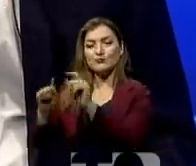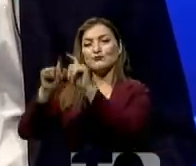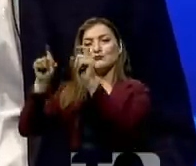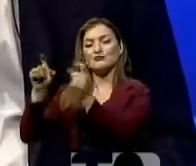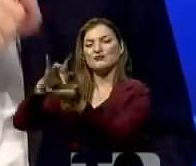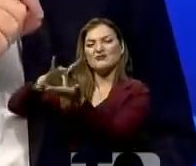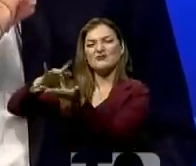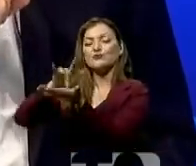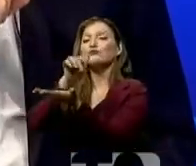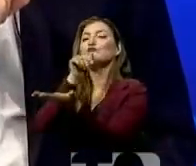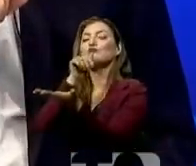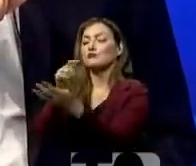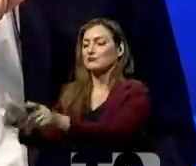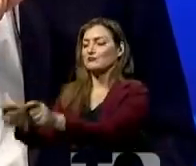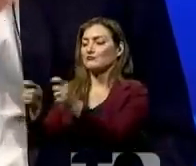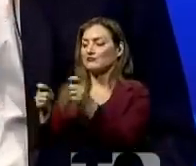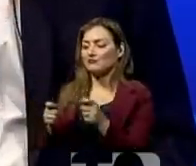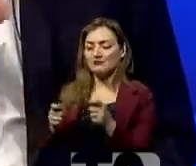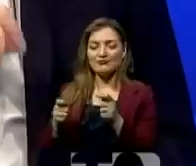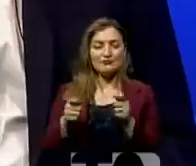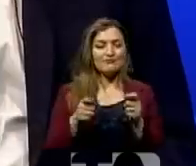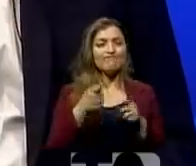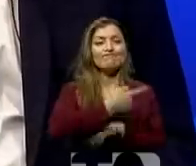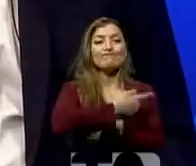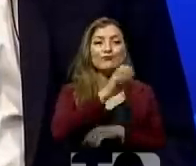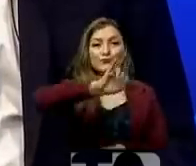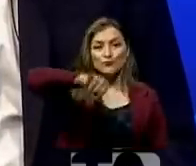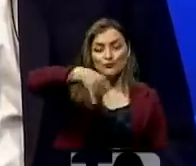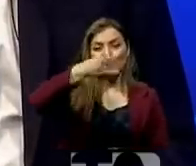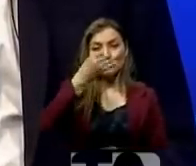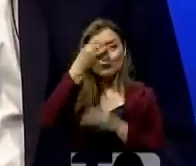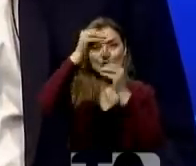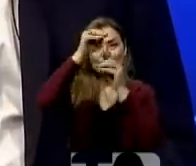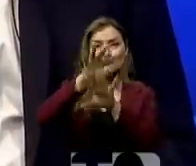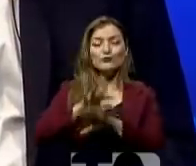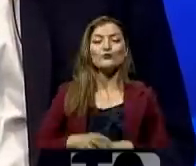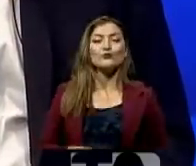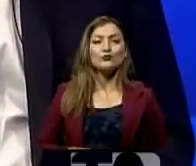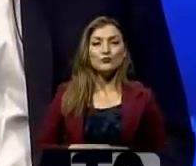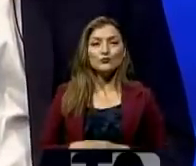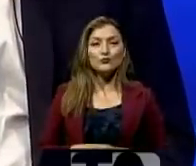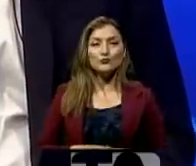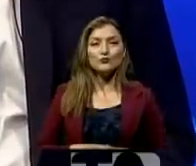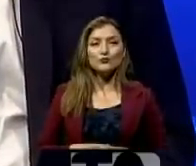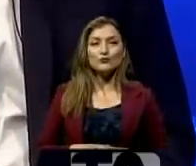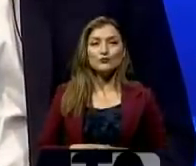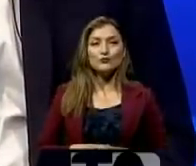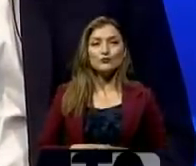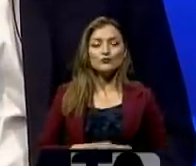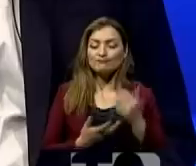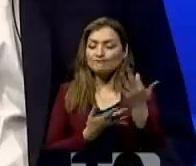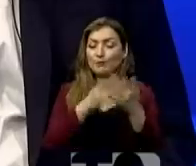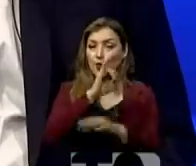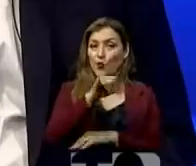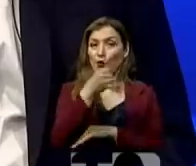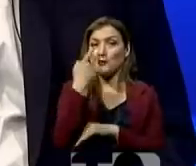externalización de medicamentos a través de las farmacias privadas el día jueves el presidente de la republica del amor pararemos entonces al día jueves a